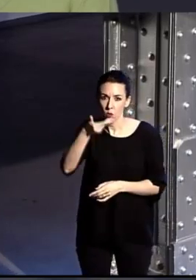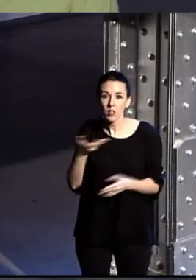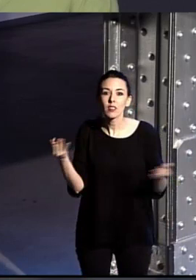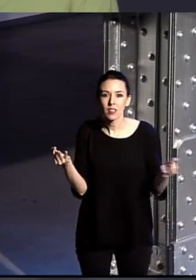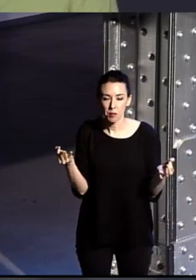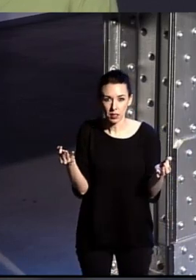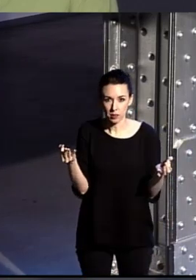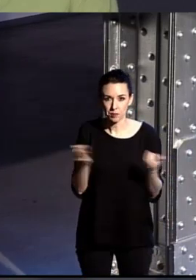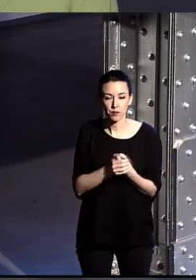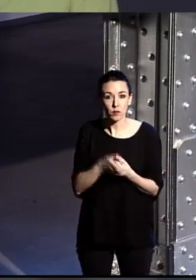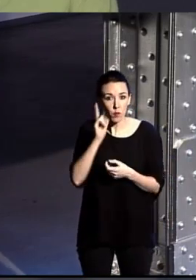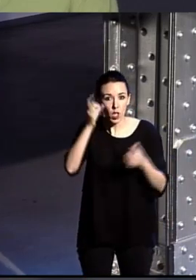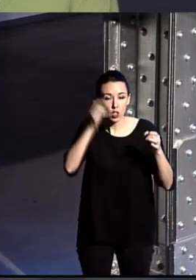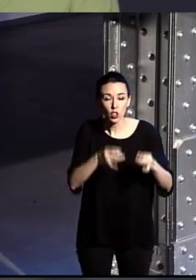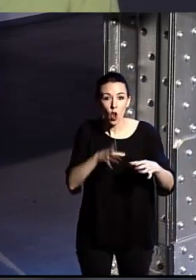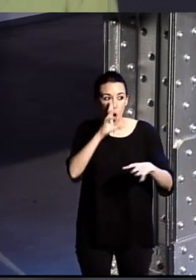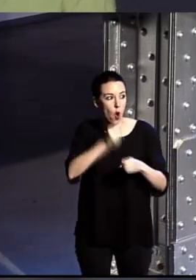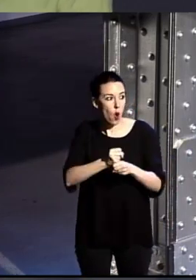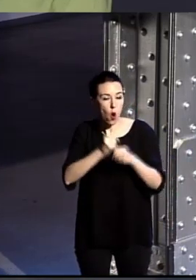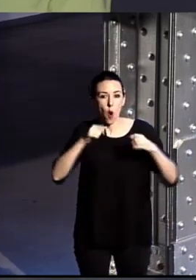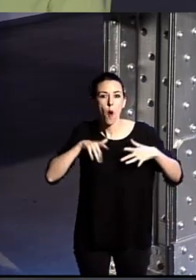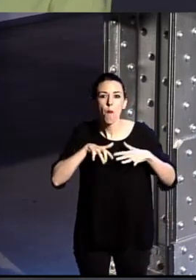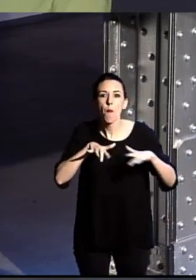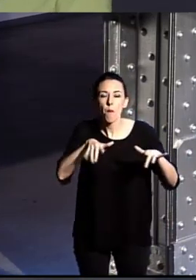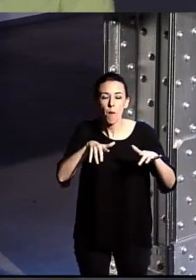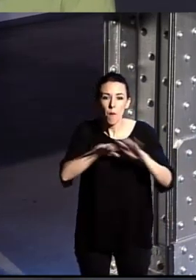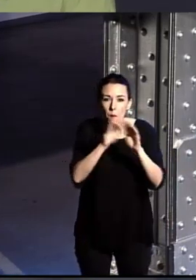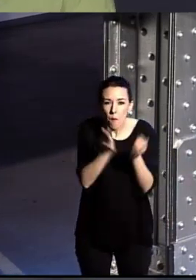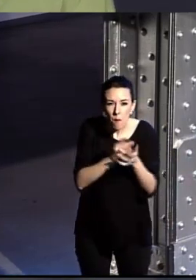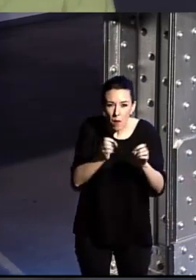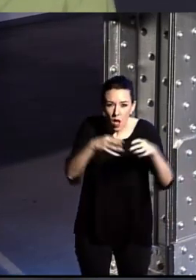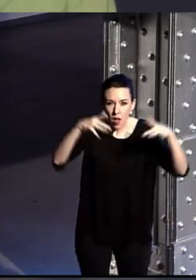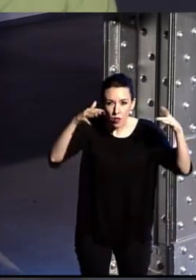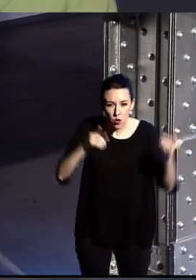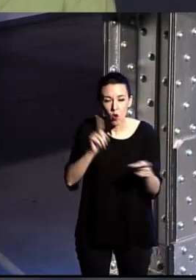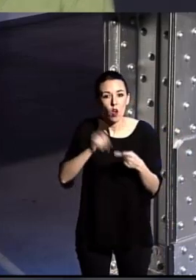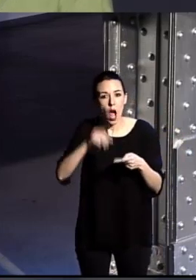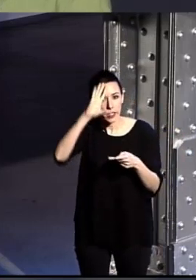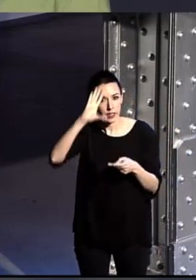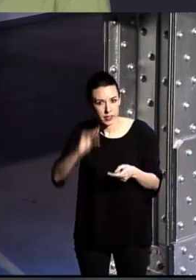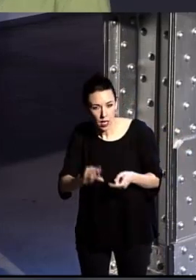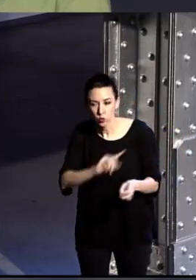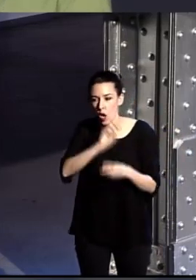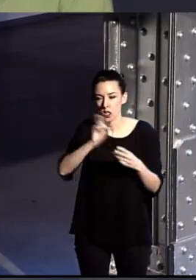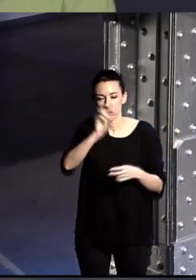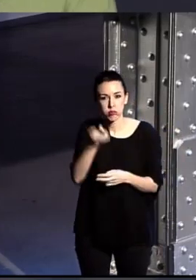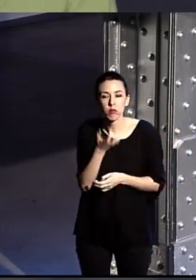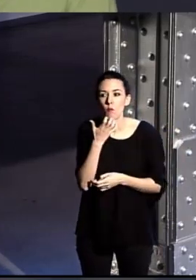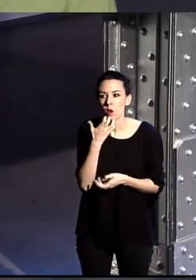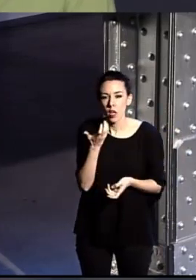sucede? Bueno, más allá de la medium ya empezamos a tener mujeres que, bueno, literatas, intelectuales, tenemos aquí